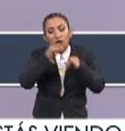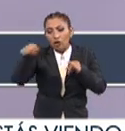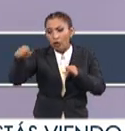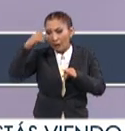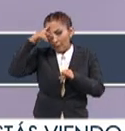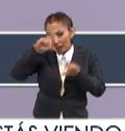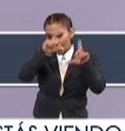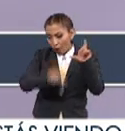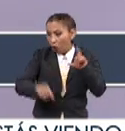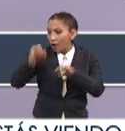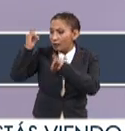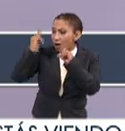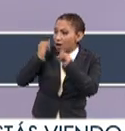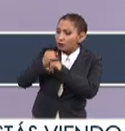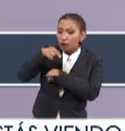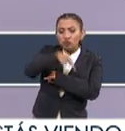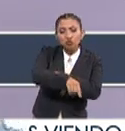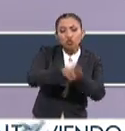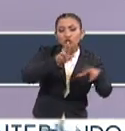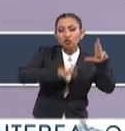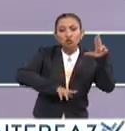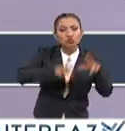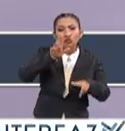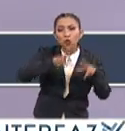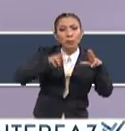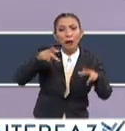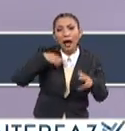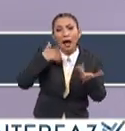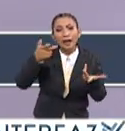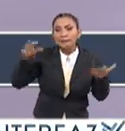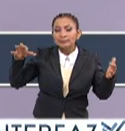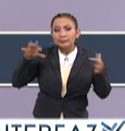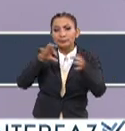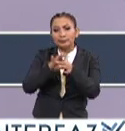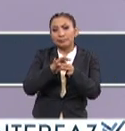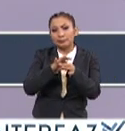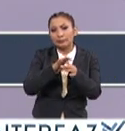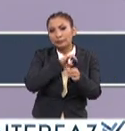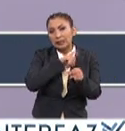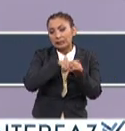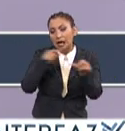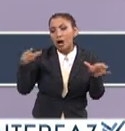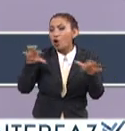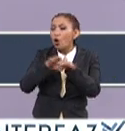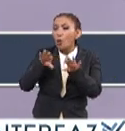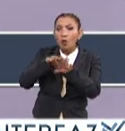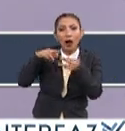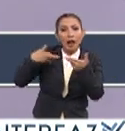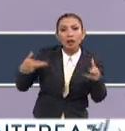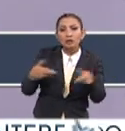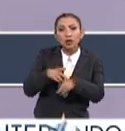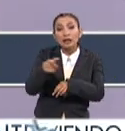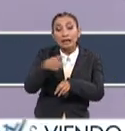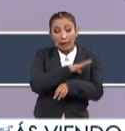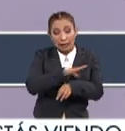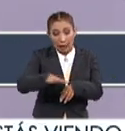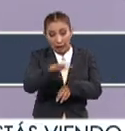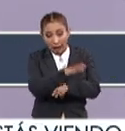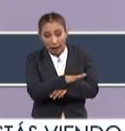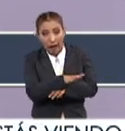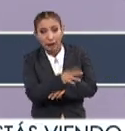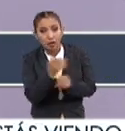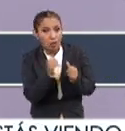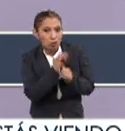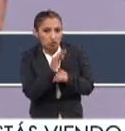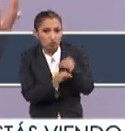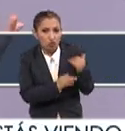tanto a nivel nacional como a nivel internacional, se vinculan ustedes como Escuela Normal de Especialización y en general,